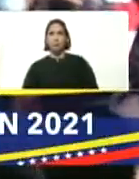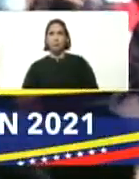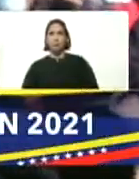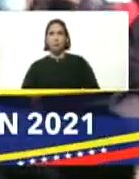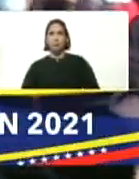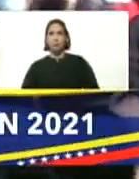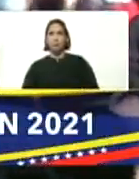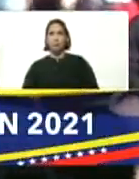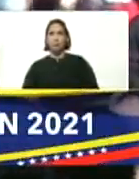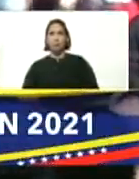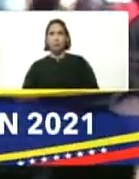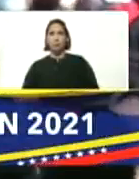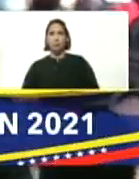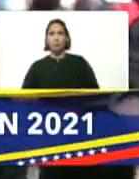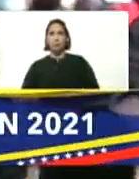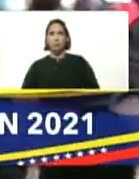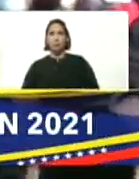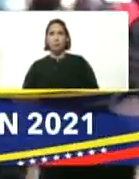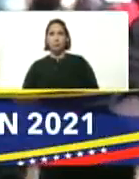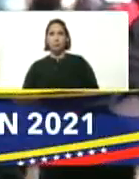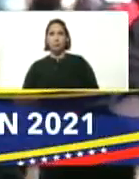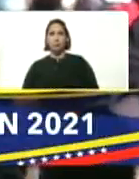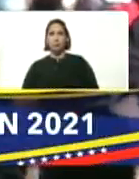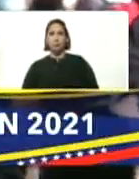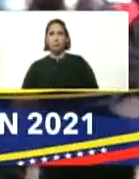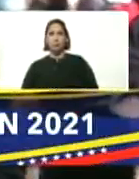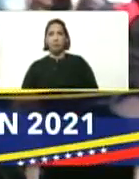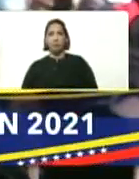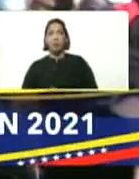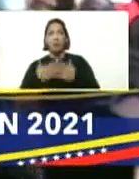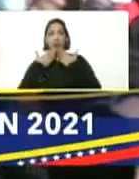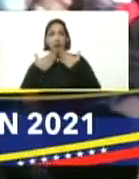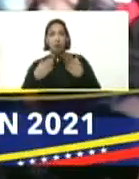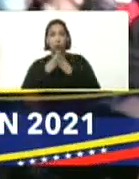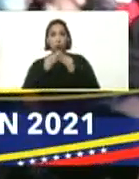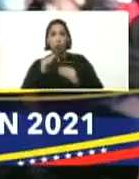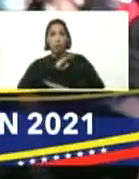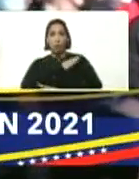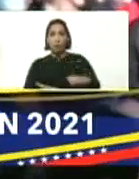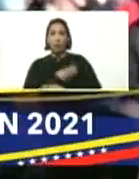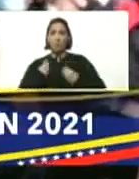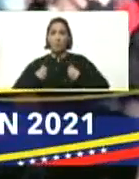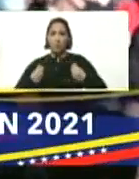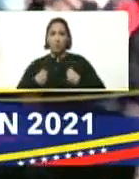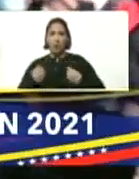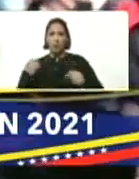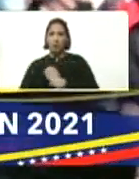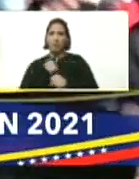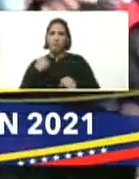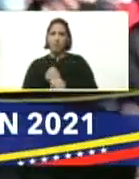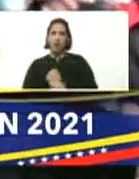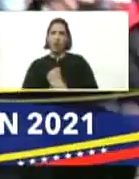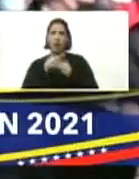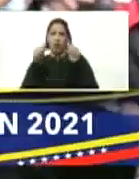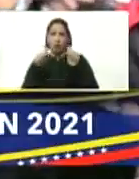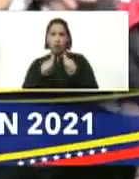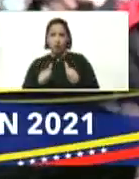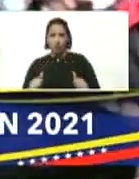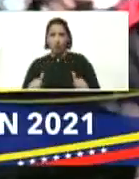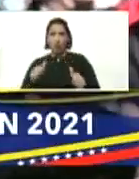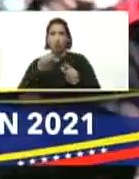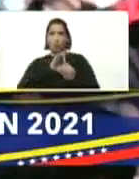arts et la culture et le rapprochement entre les peuples. Y gracias a todas esas fuerzas vivas que trabajan por el arte y